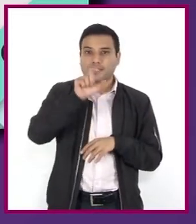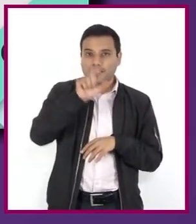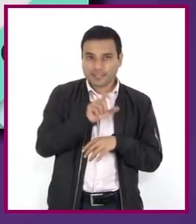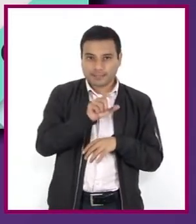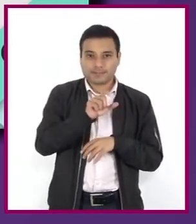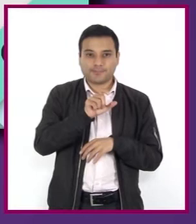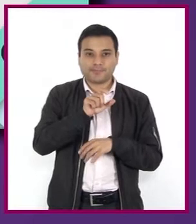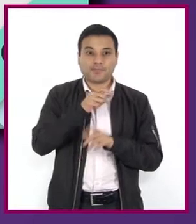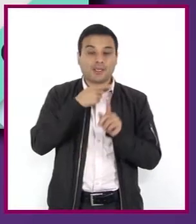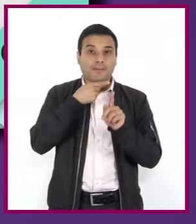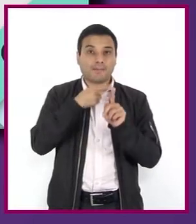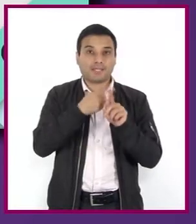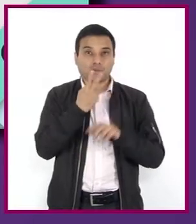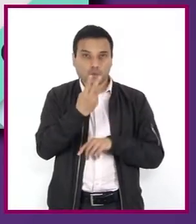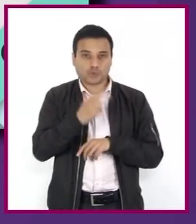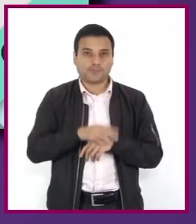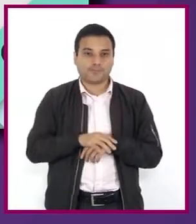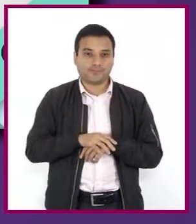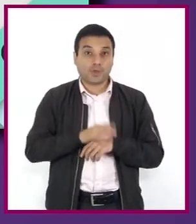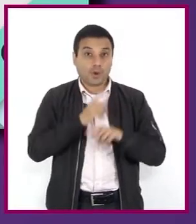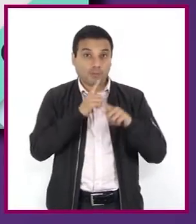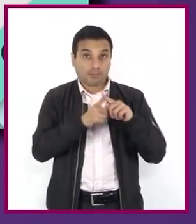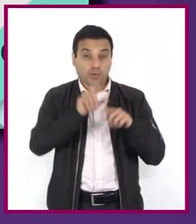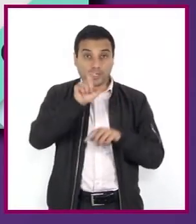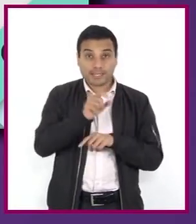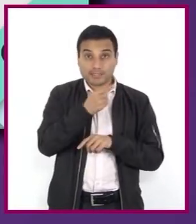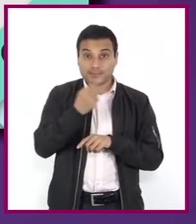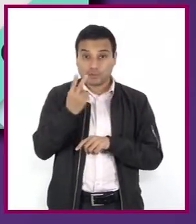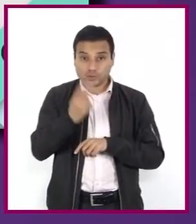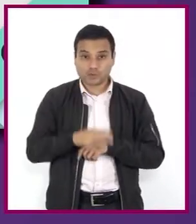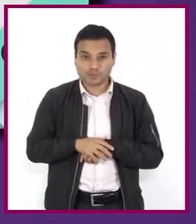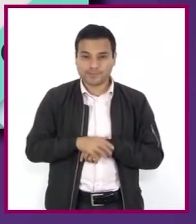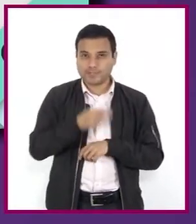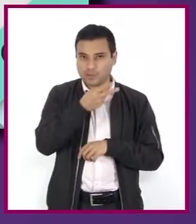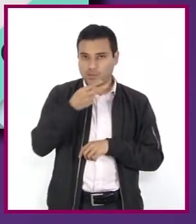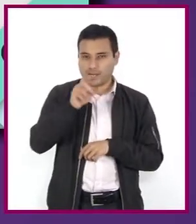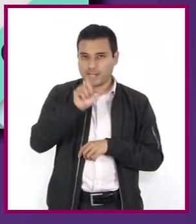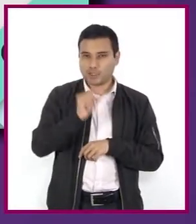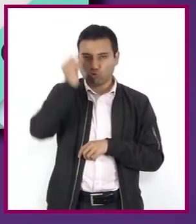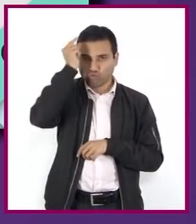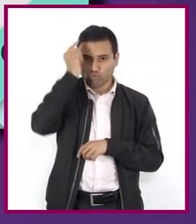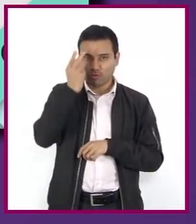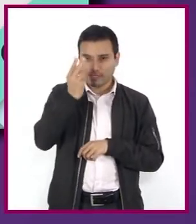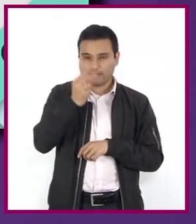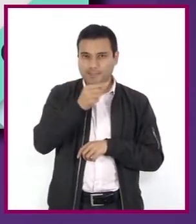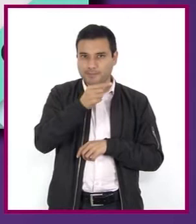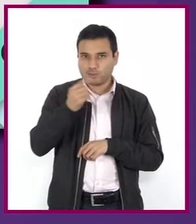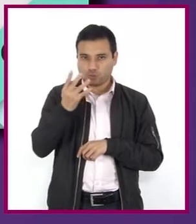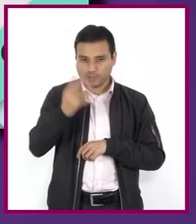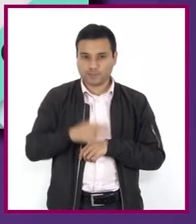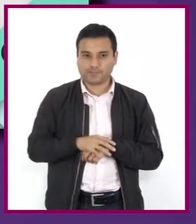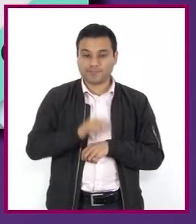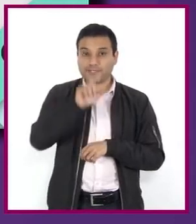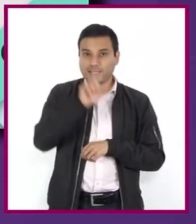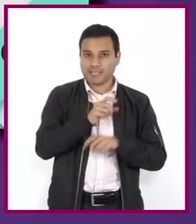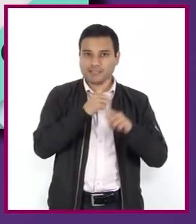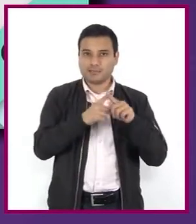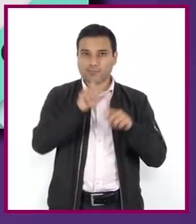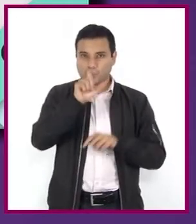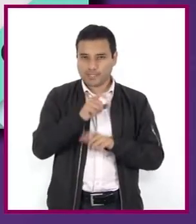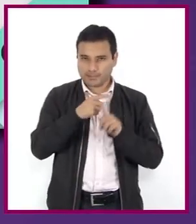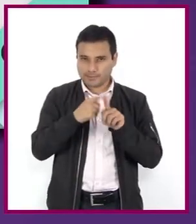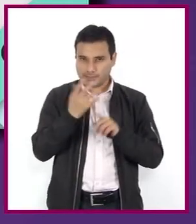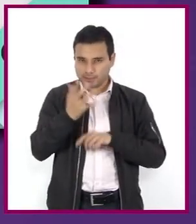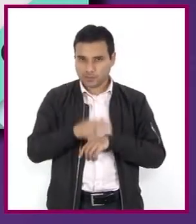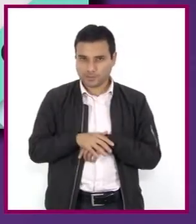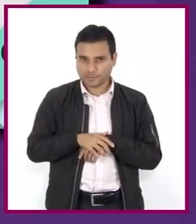2 por x menos 2, resulta x cuadrada menos 4. Al multiplicar x por x más